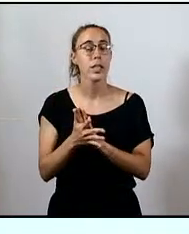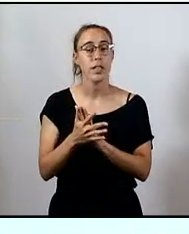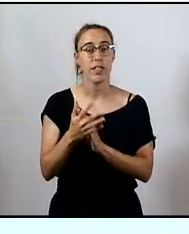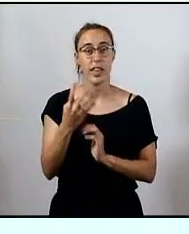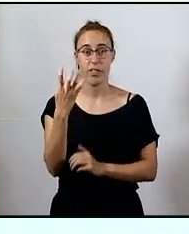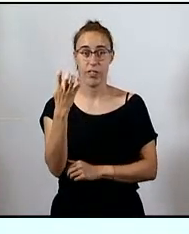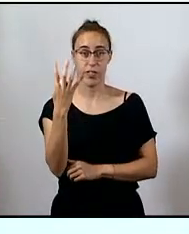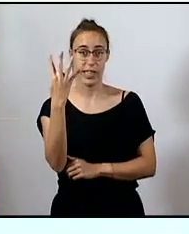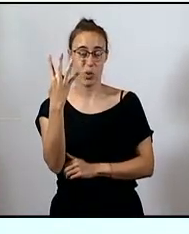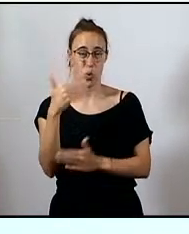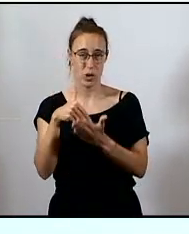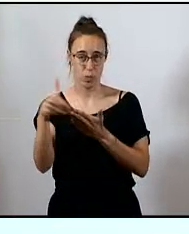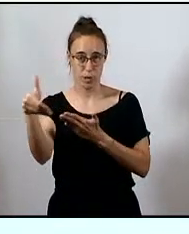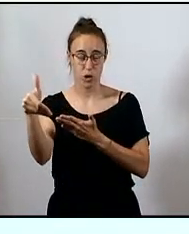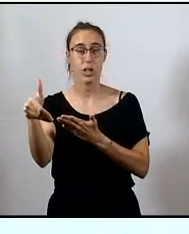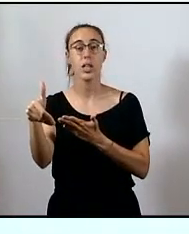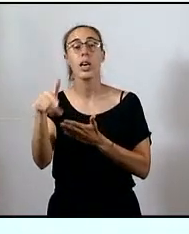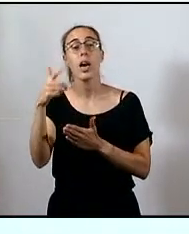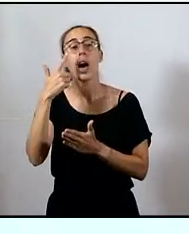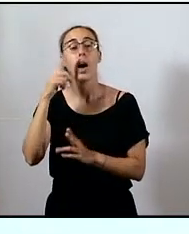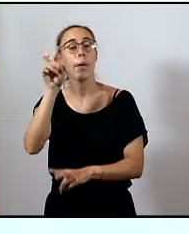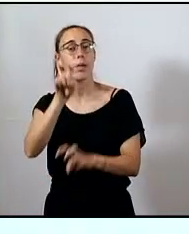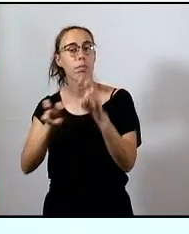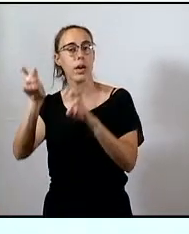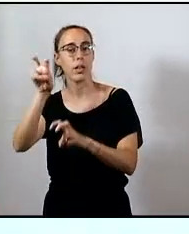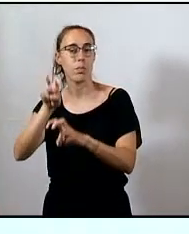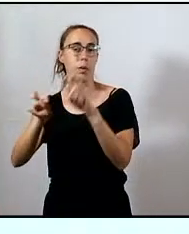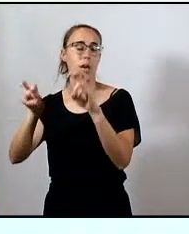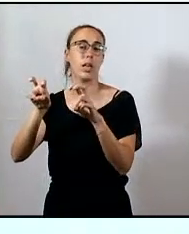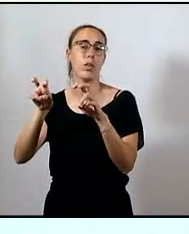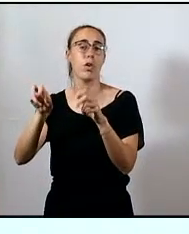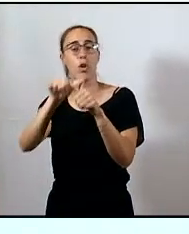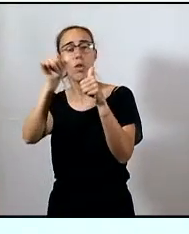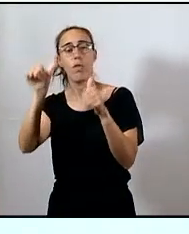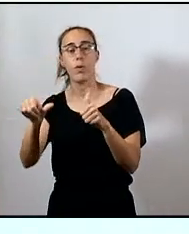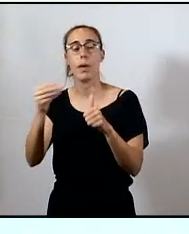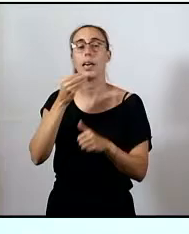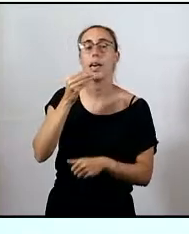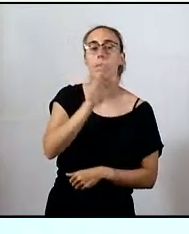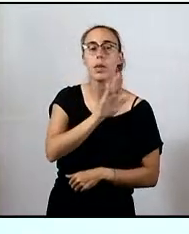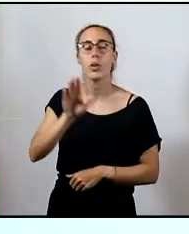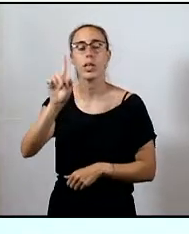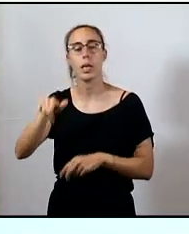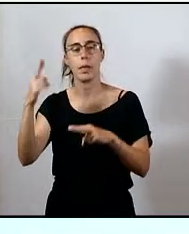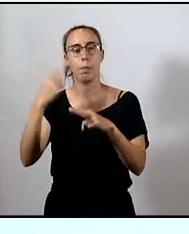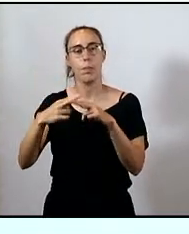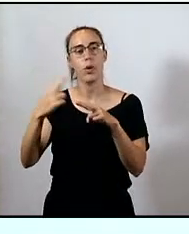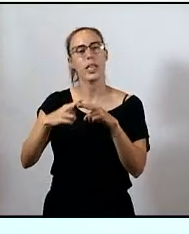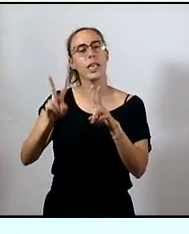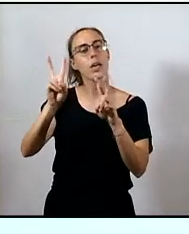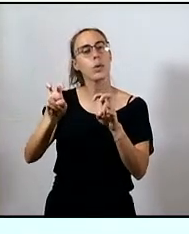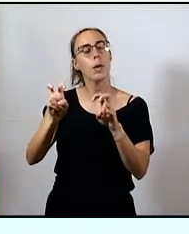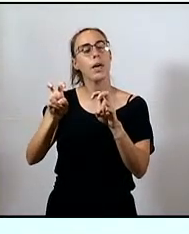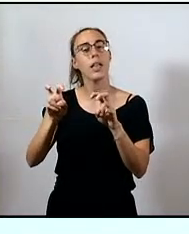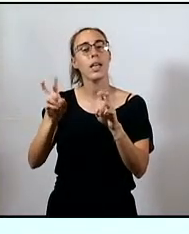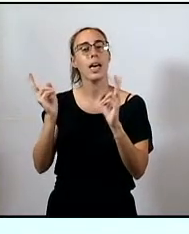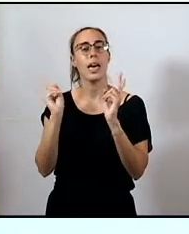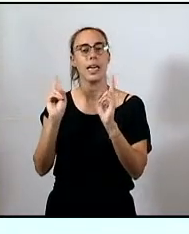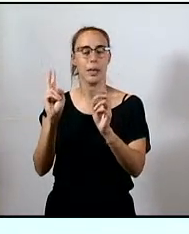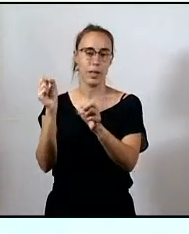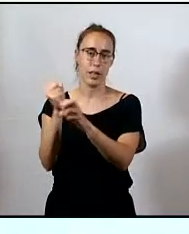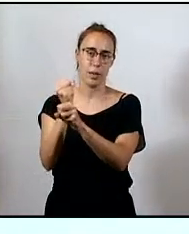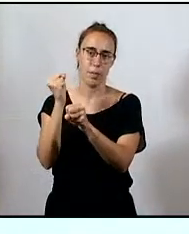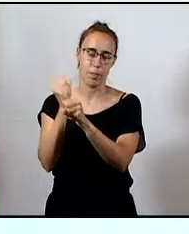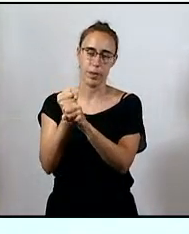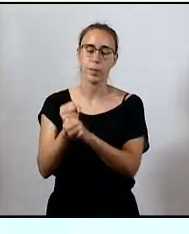estamos definiendo buscando mejores prácticas y nuevas políticas activas de empleo novedosas para terminar de